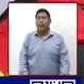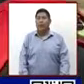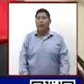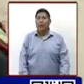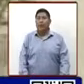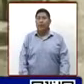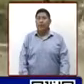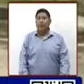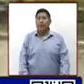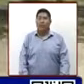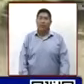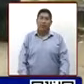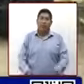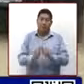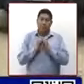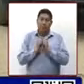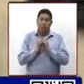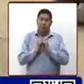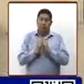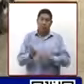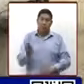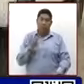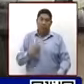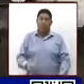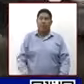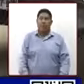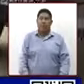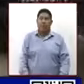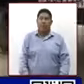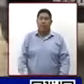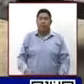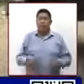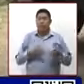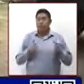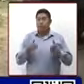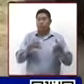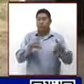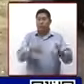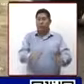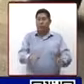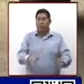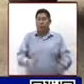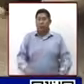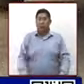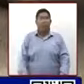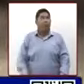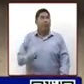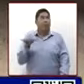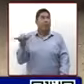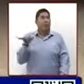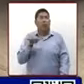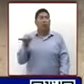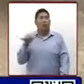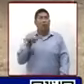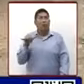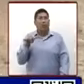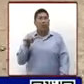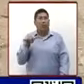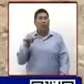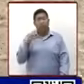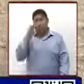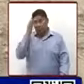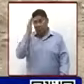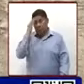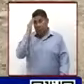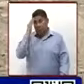Lo haremos, Gilbert, por favor, ¿me acompañas por acá? Este es el canil ya. Canil. Perfecto. También tenemos, traemos, ¿no? Como